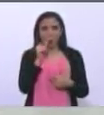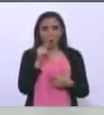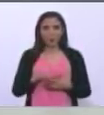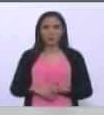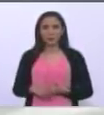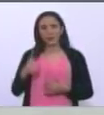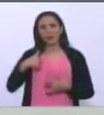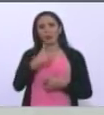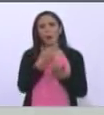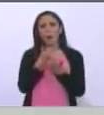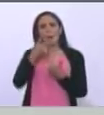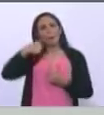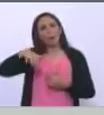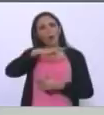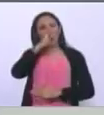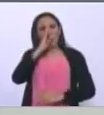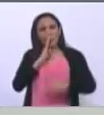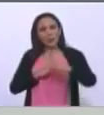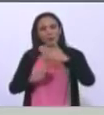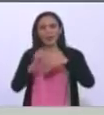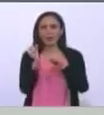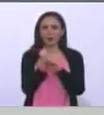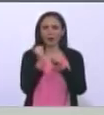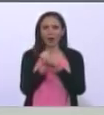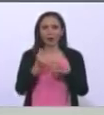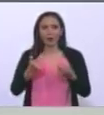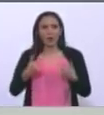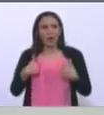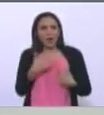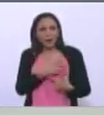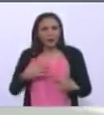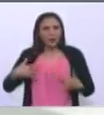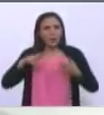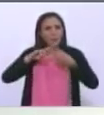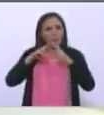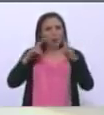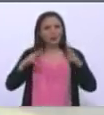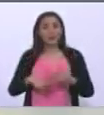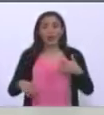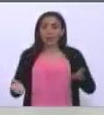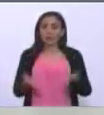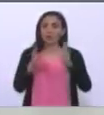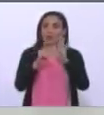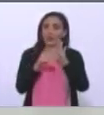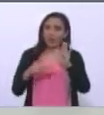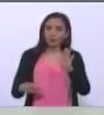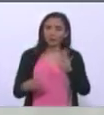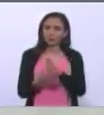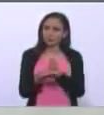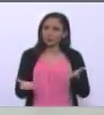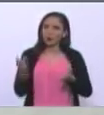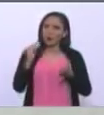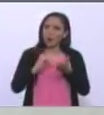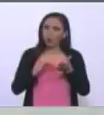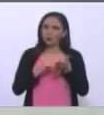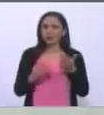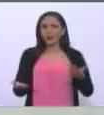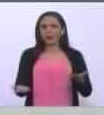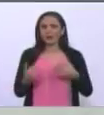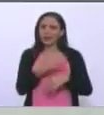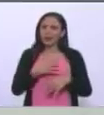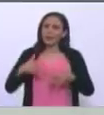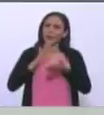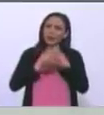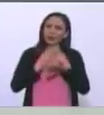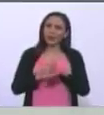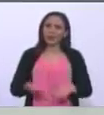de Darío y del pueblo humilde y trabajador que quiere paz y reclama el derecho a recuperarla y